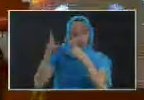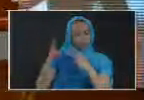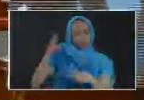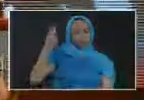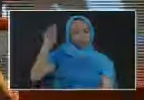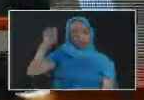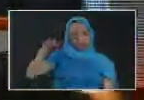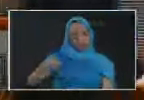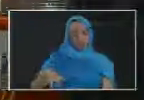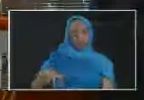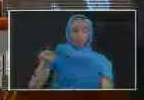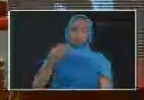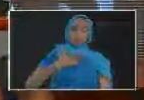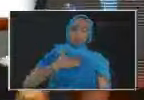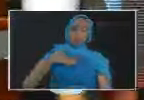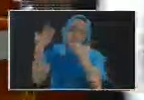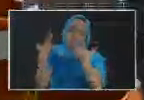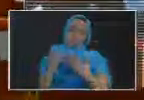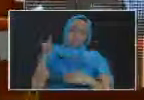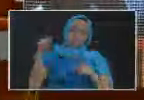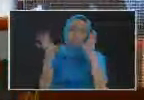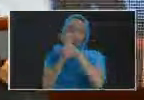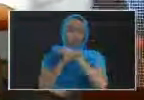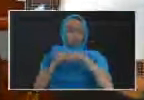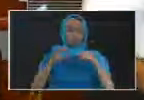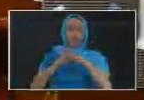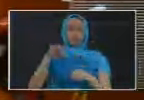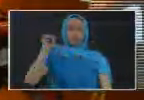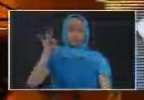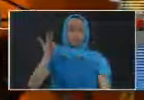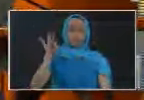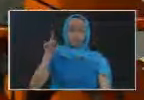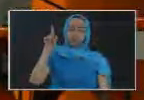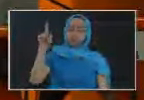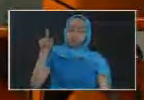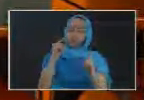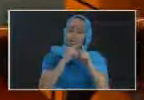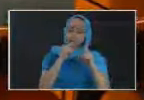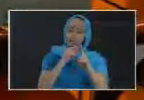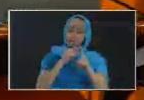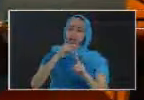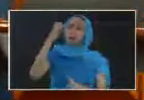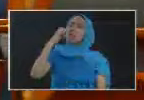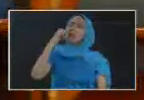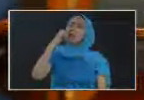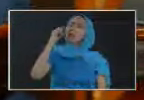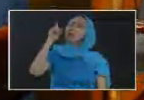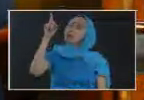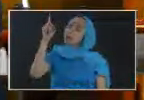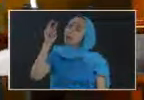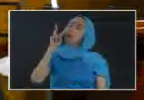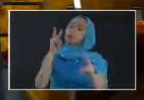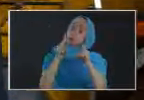bendición que me das esta noche de llevar tu palabra. Padre, tú conoces los